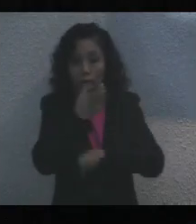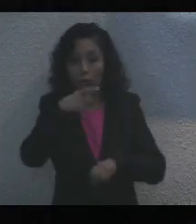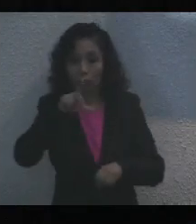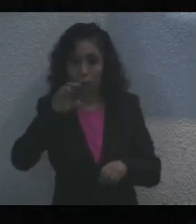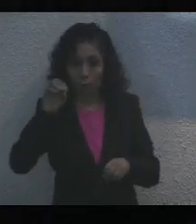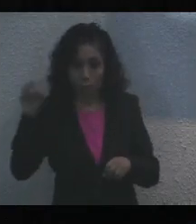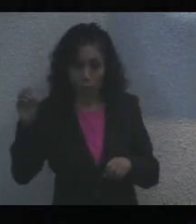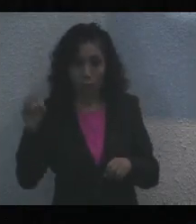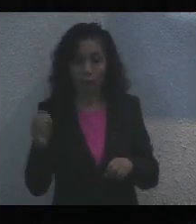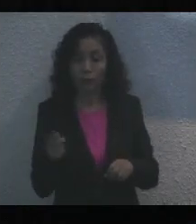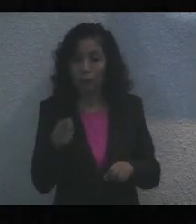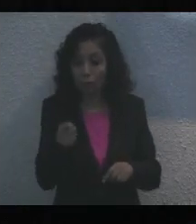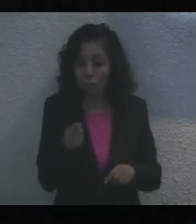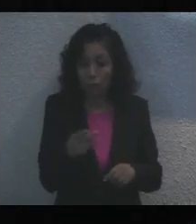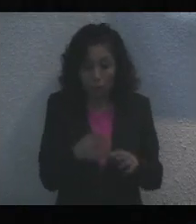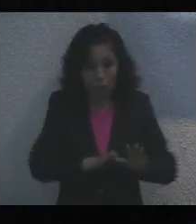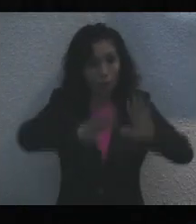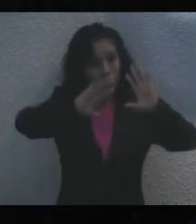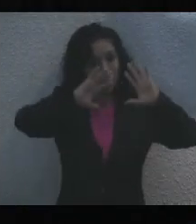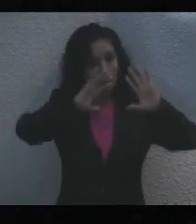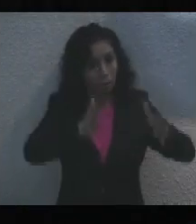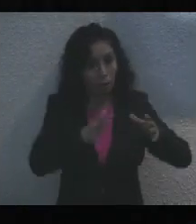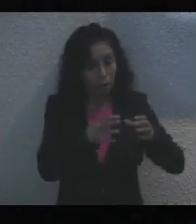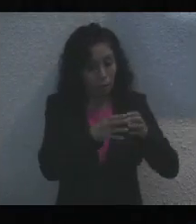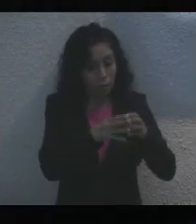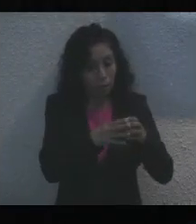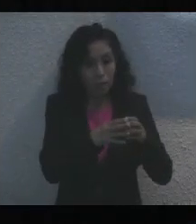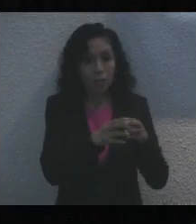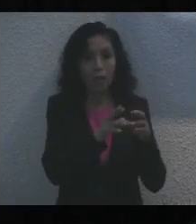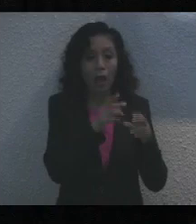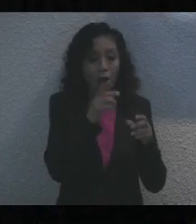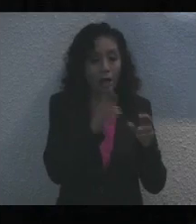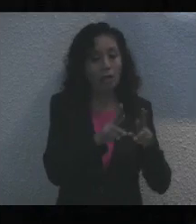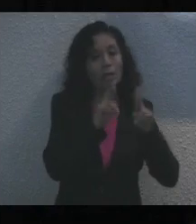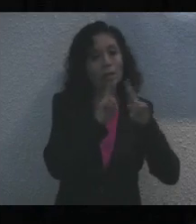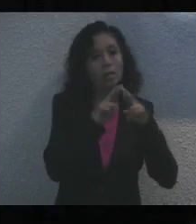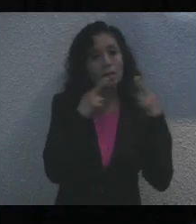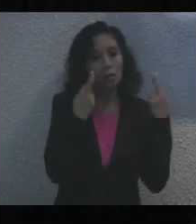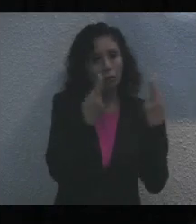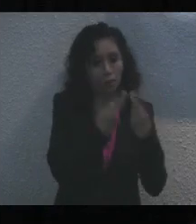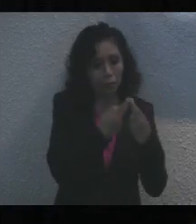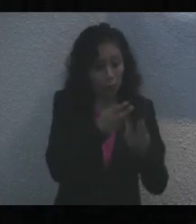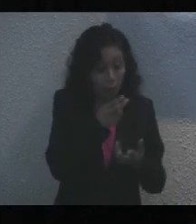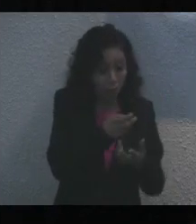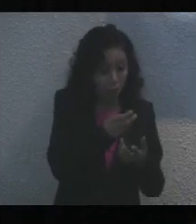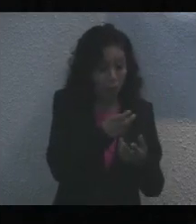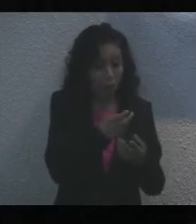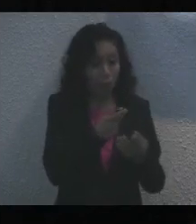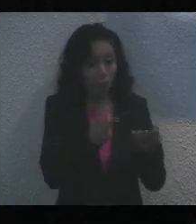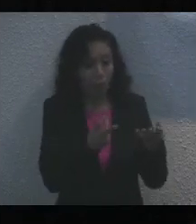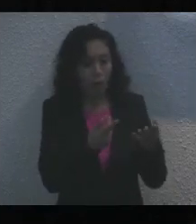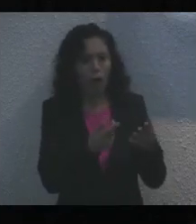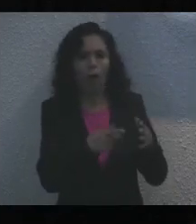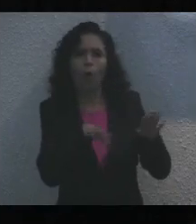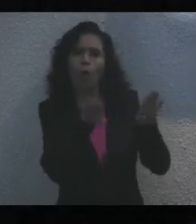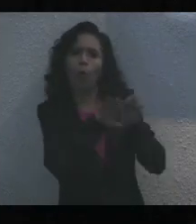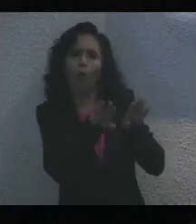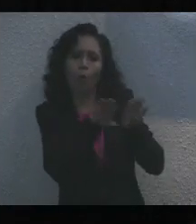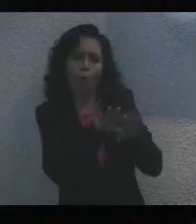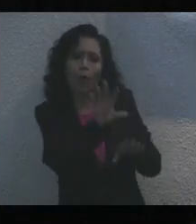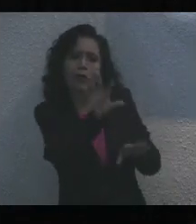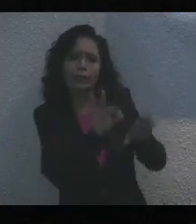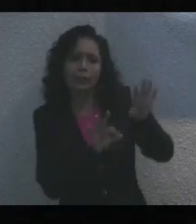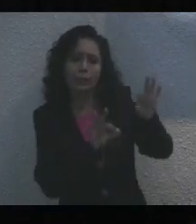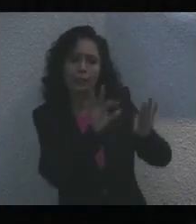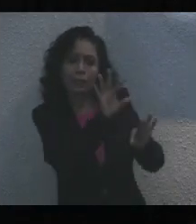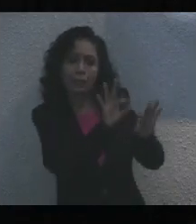Roo, para su instalación y primera sesión en la que determinarán el procedimiento de selección